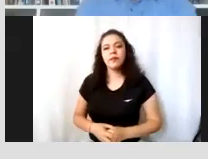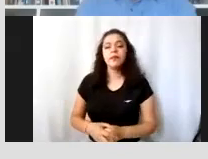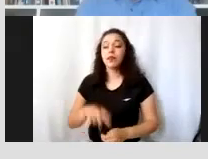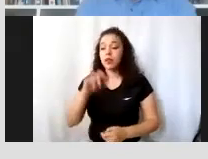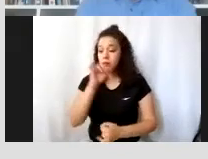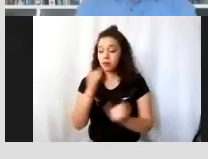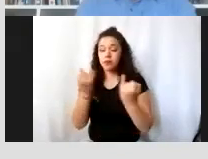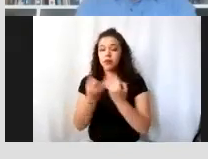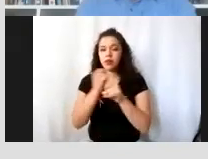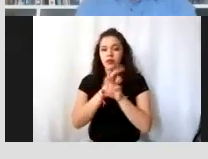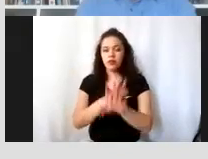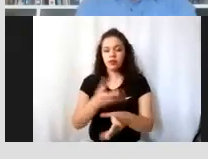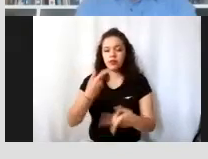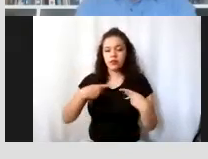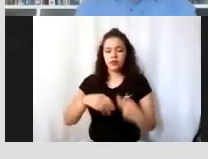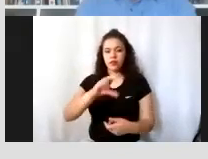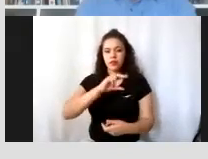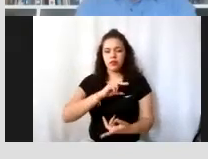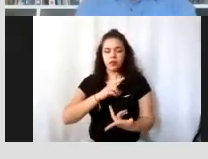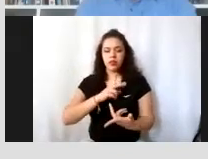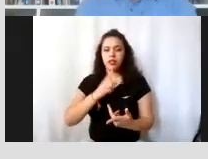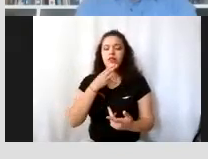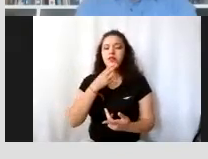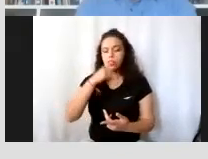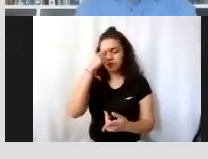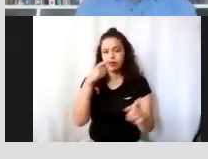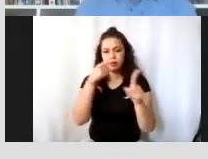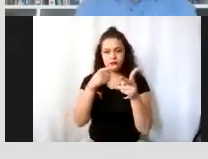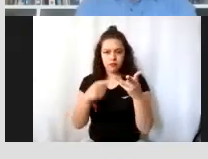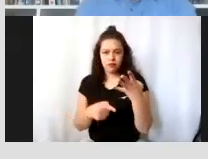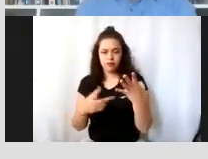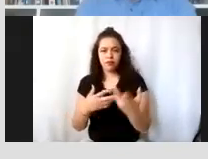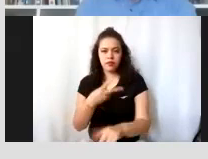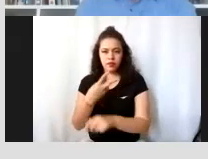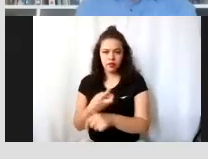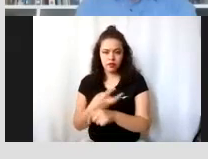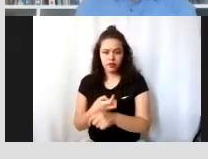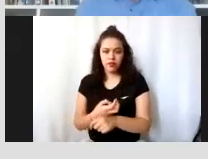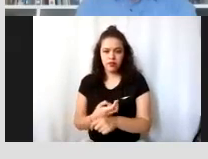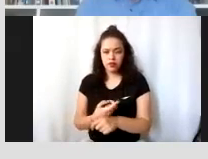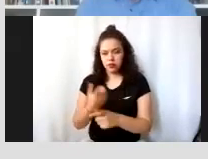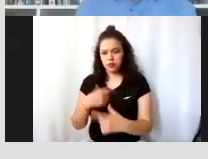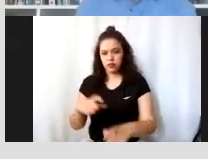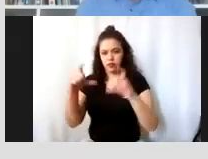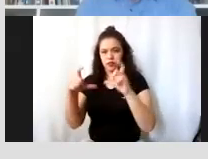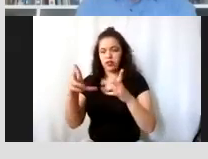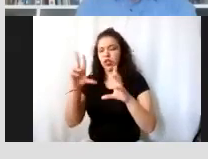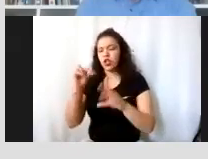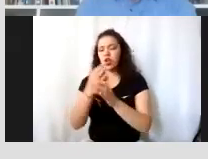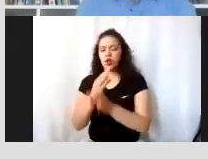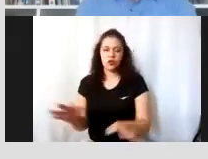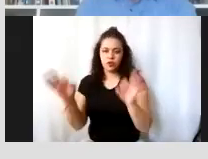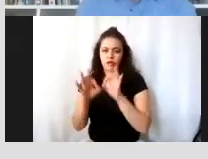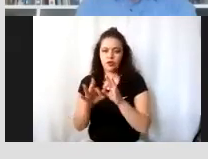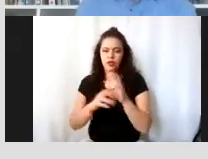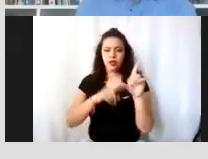esta información personal también podrá ser utilizada para las siguientes finalidades secundarias, entre paréntesis, no esenciales: